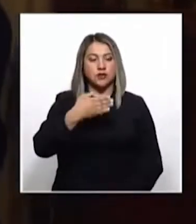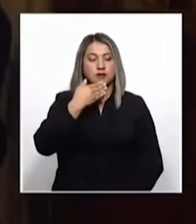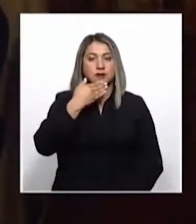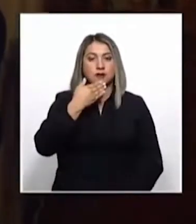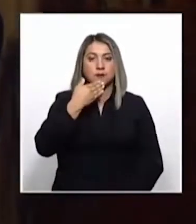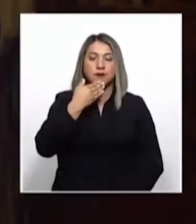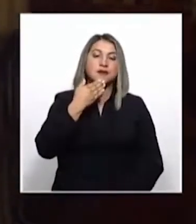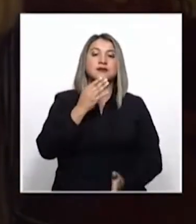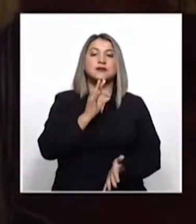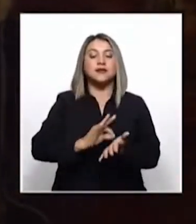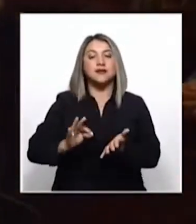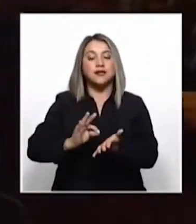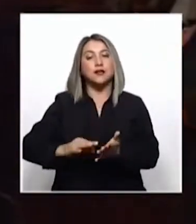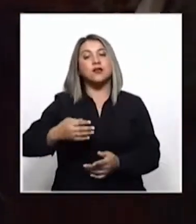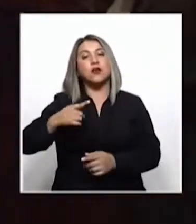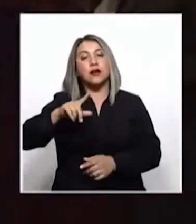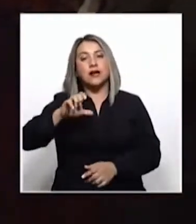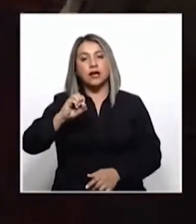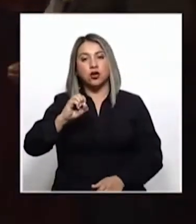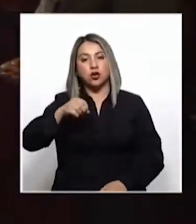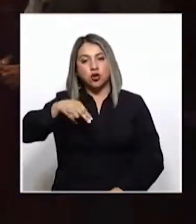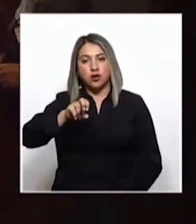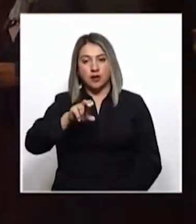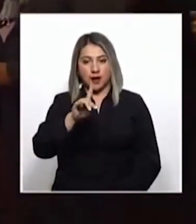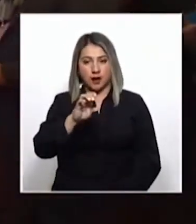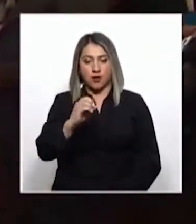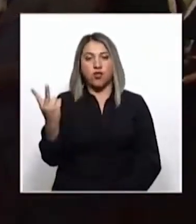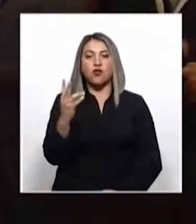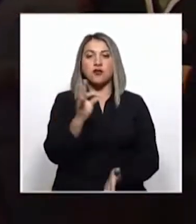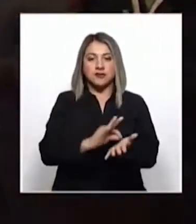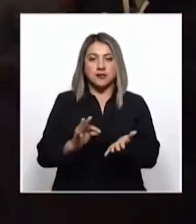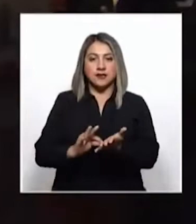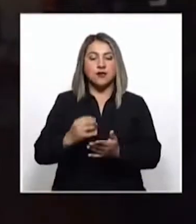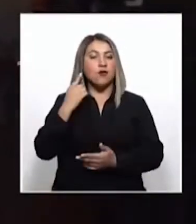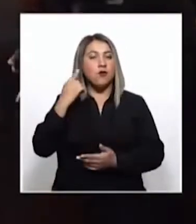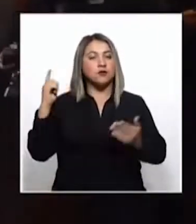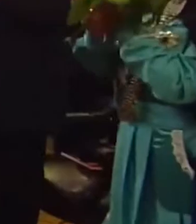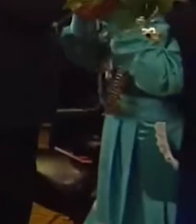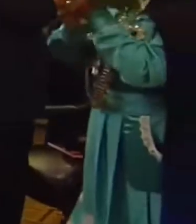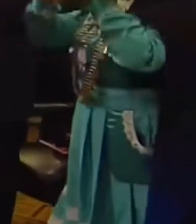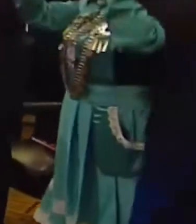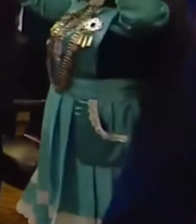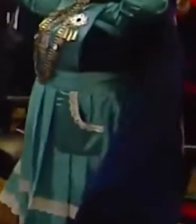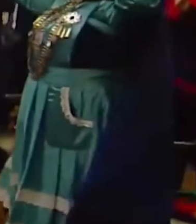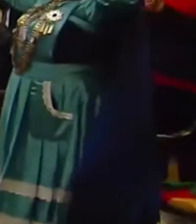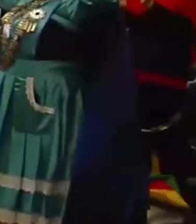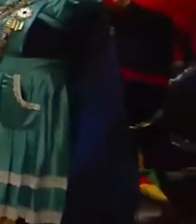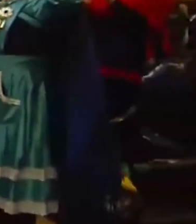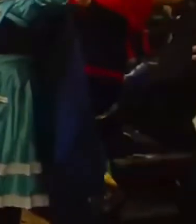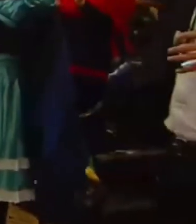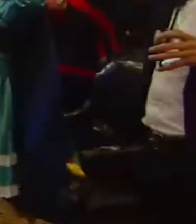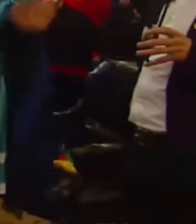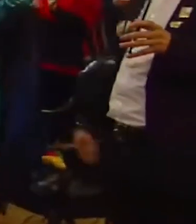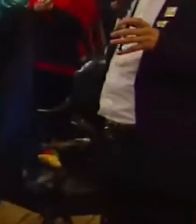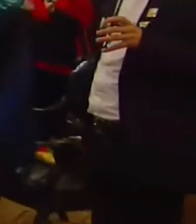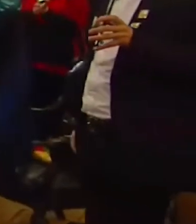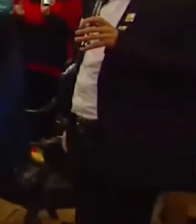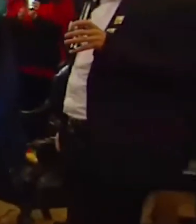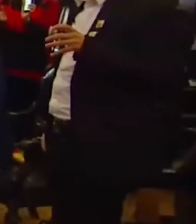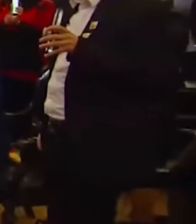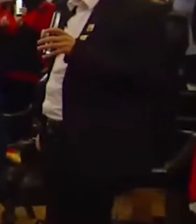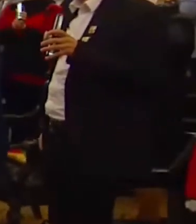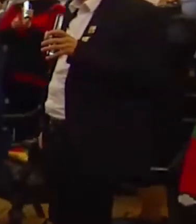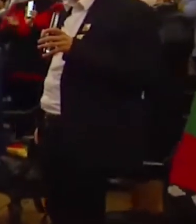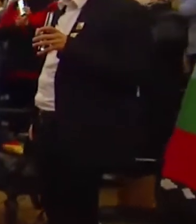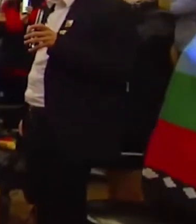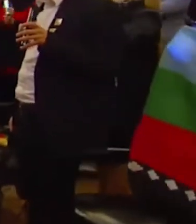no necesariamente eran de mi sector, y imprimimos un texto, creo, que está escrito con lápiz morado, ¿no? Que tiene la igualdad de género por